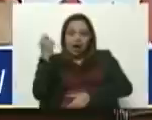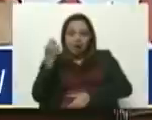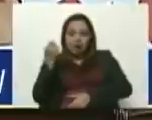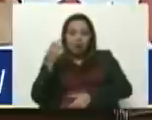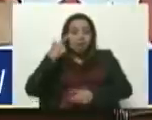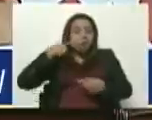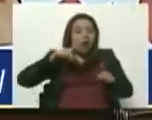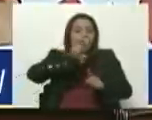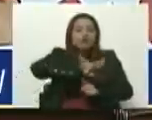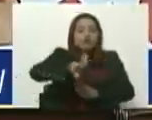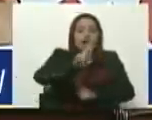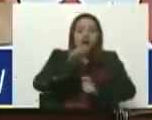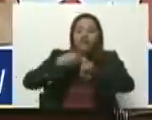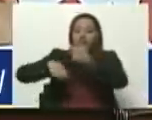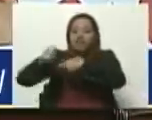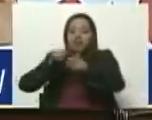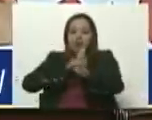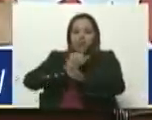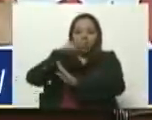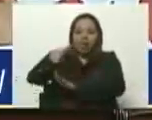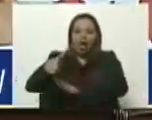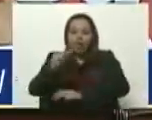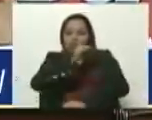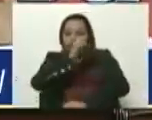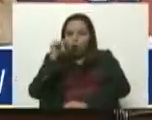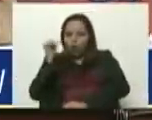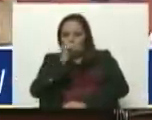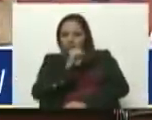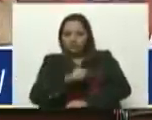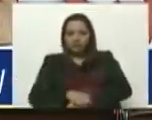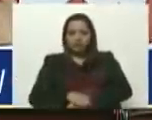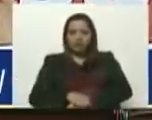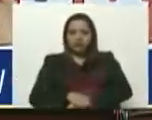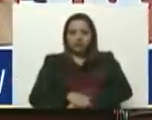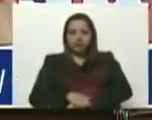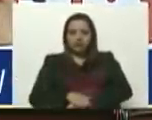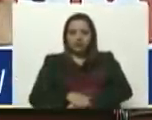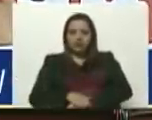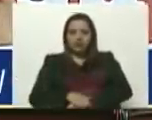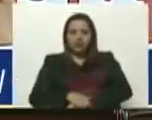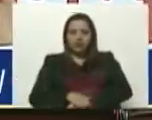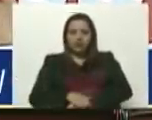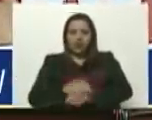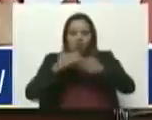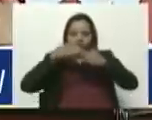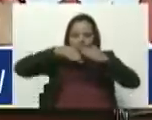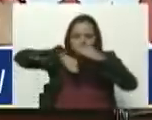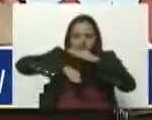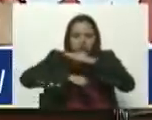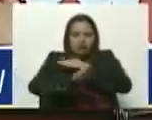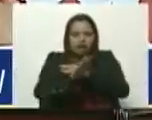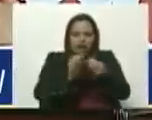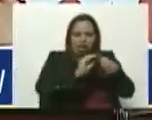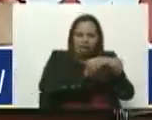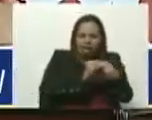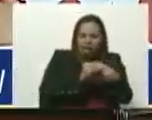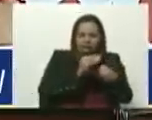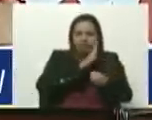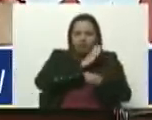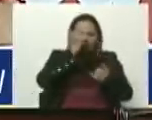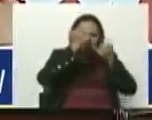transportar drogas submarino de fabricación rudimentaria para submarino al